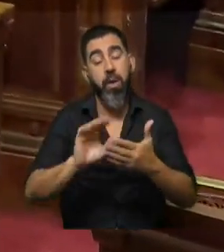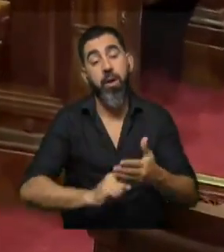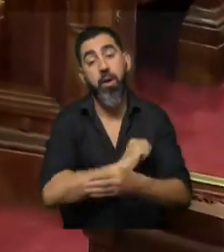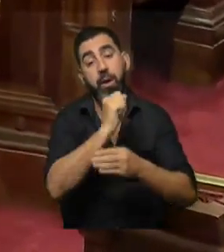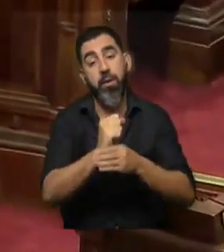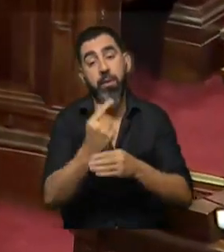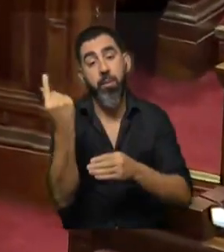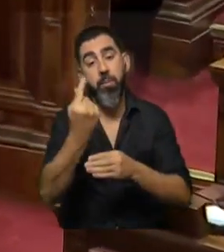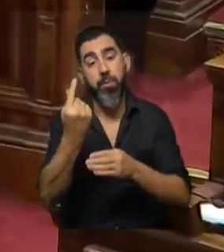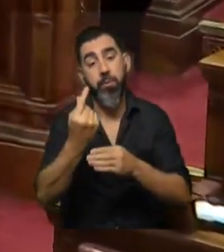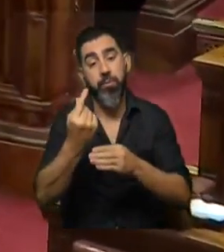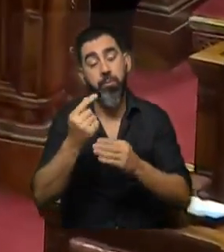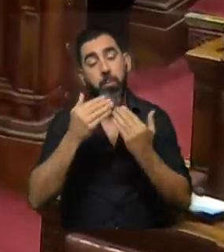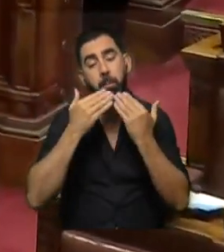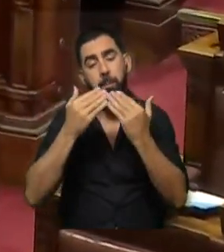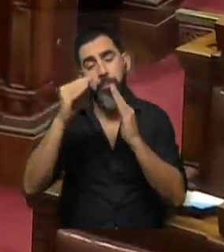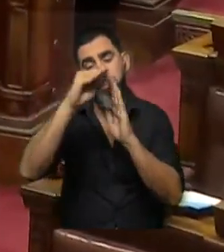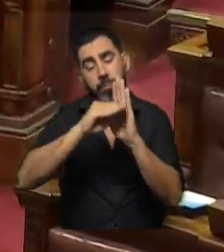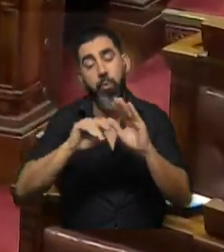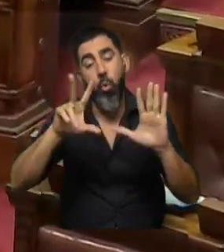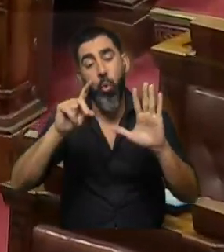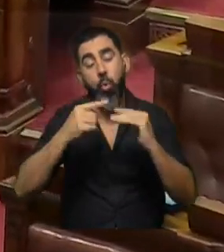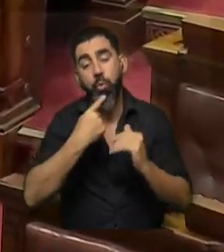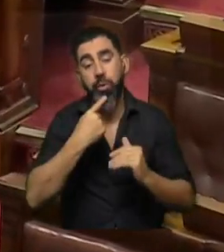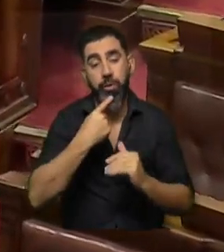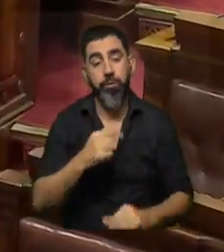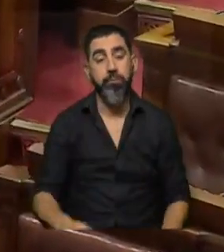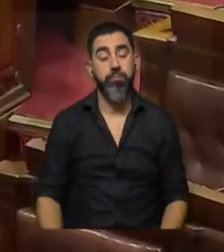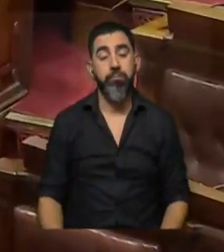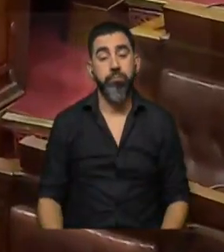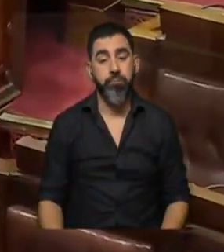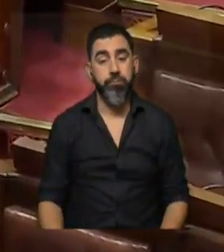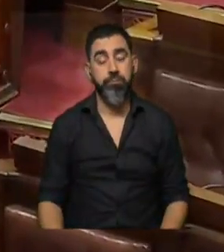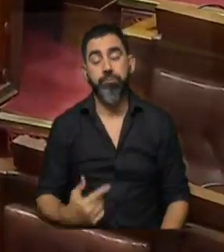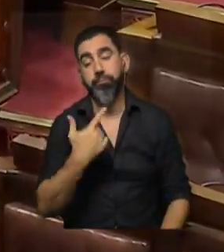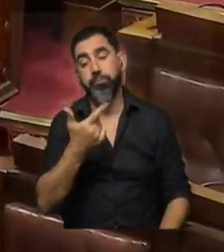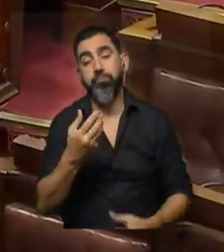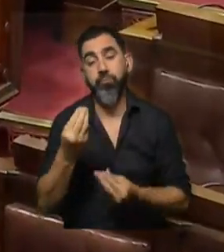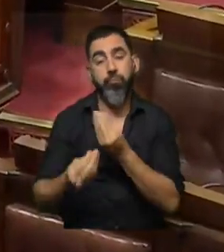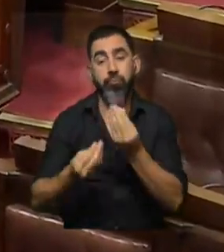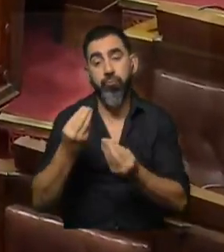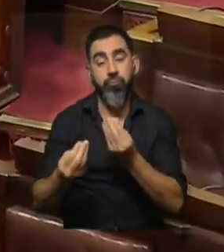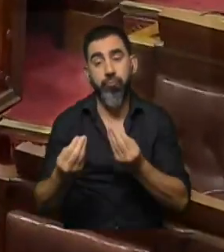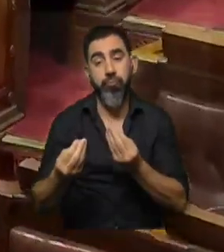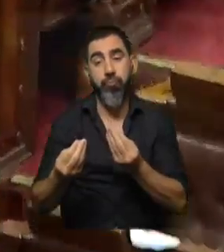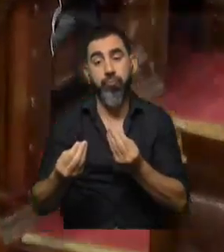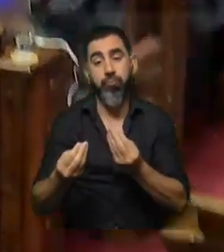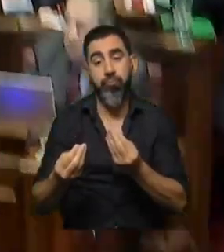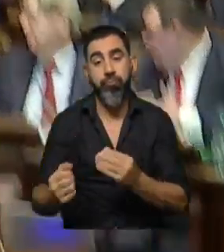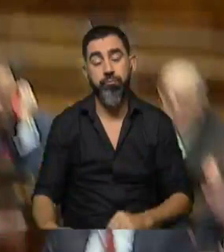unos minutos estuvo formulando estas ochenta cuestionamientos van desde De qué forma se